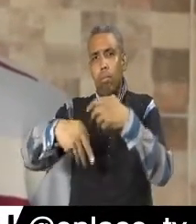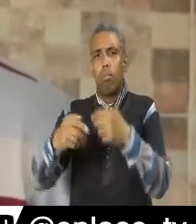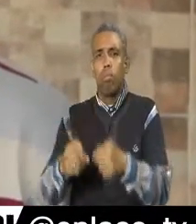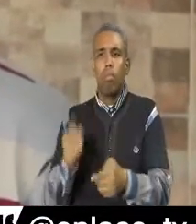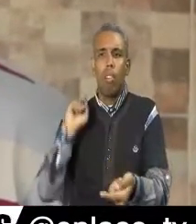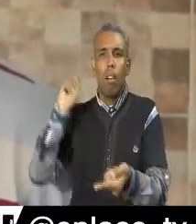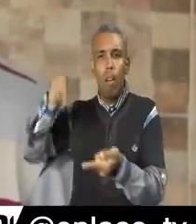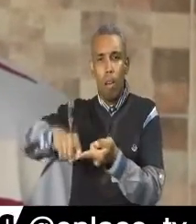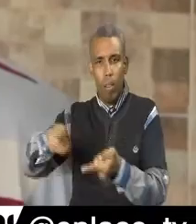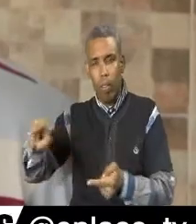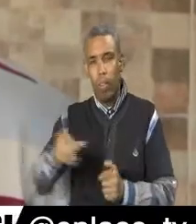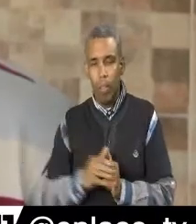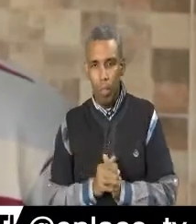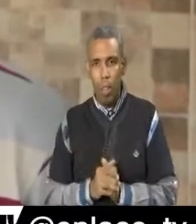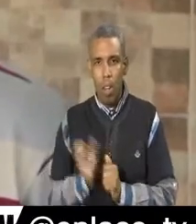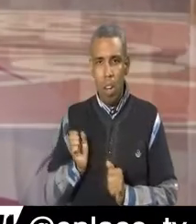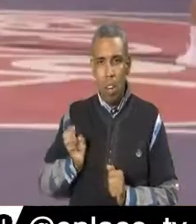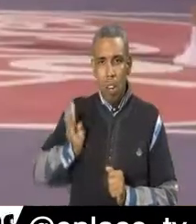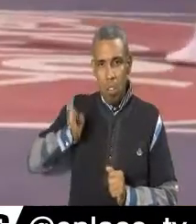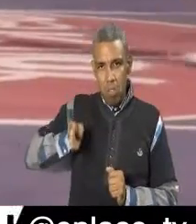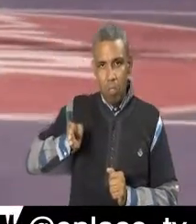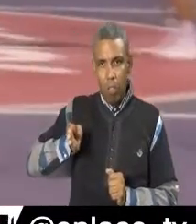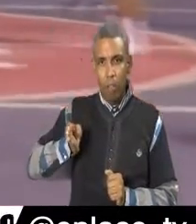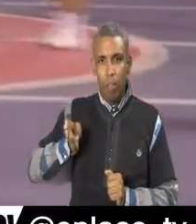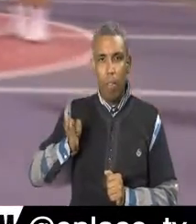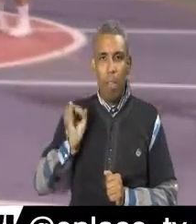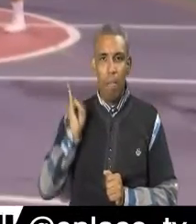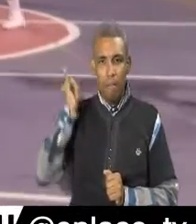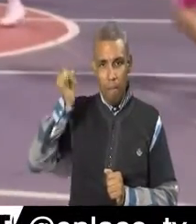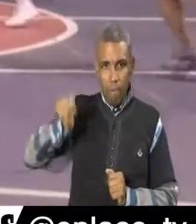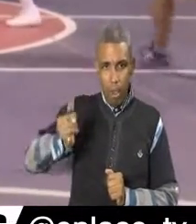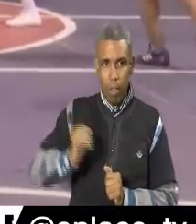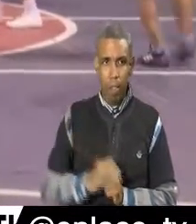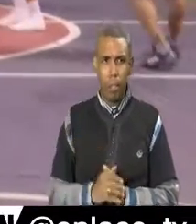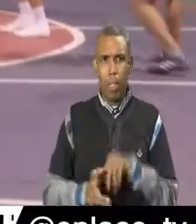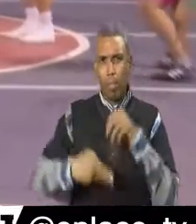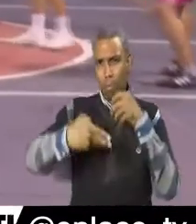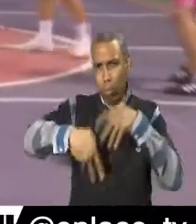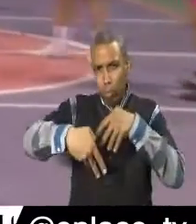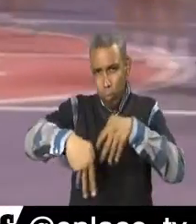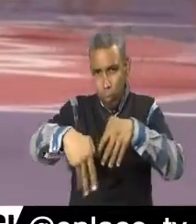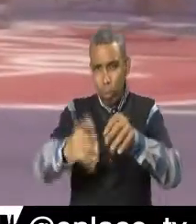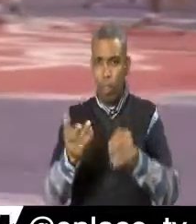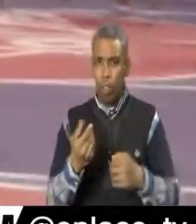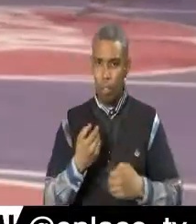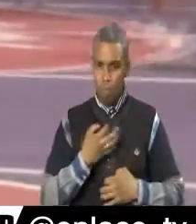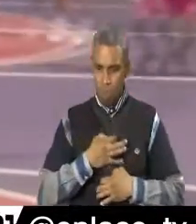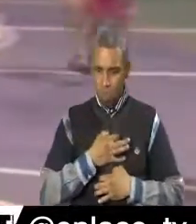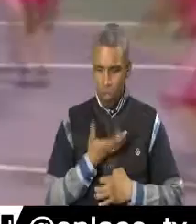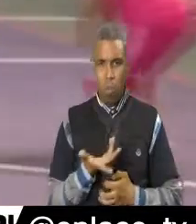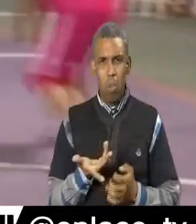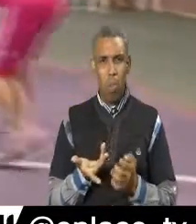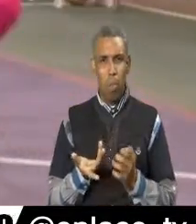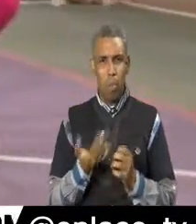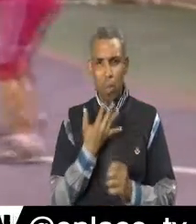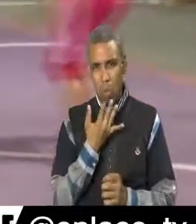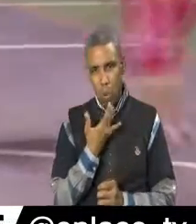cada dependencia desfilará con su respectivo colorido, con su respectivo uniforme, y